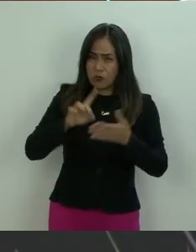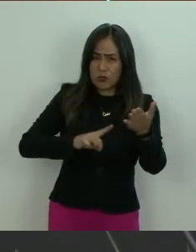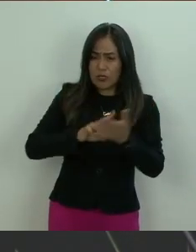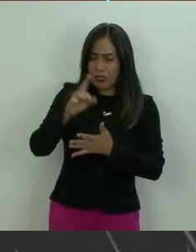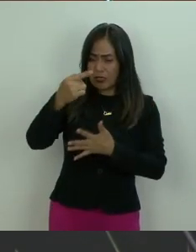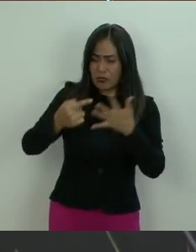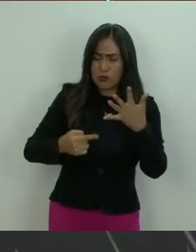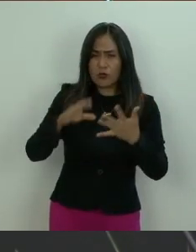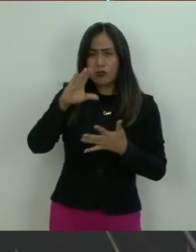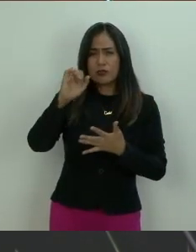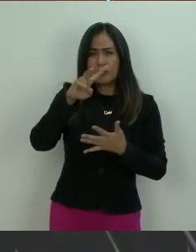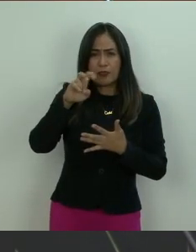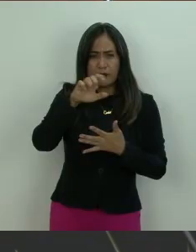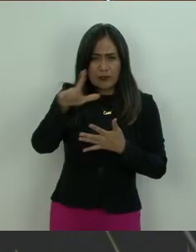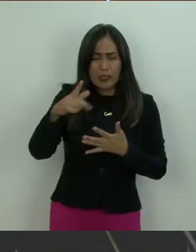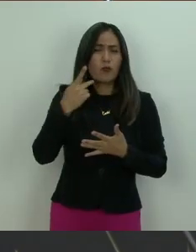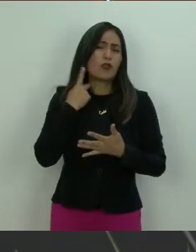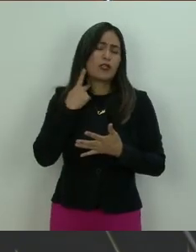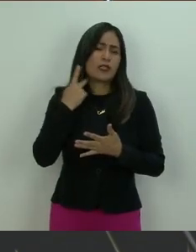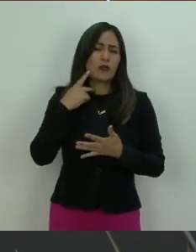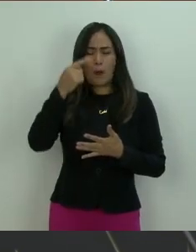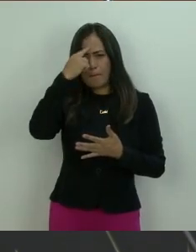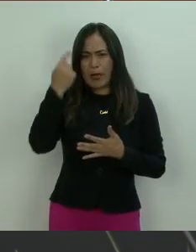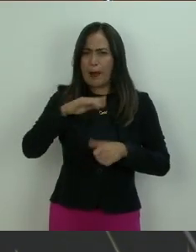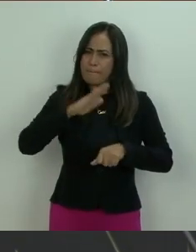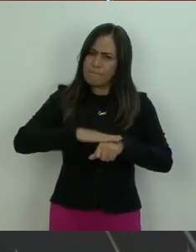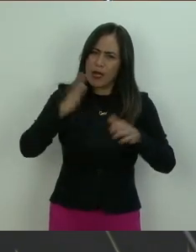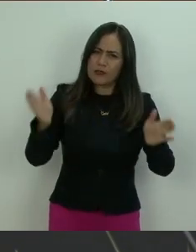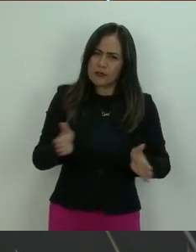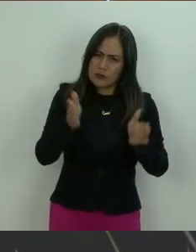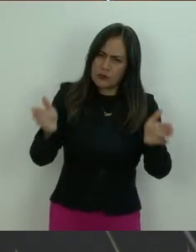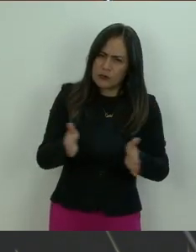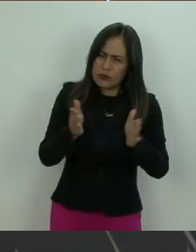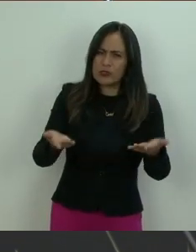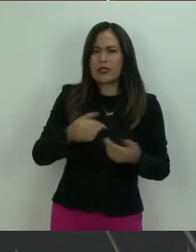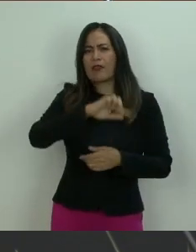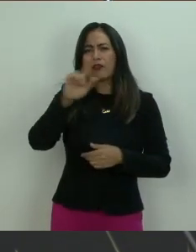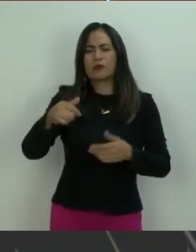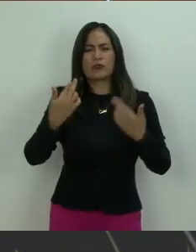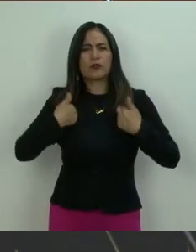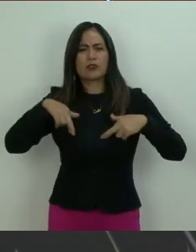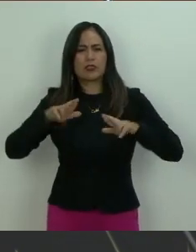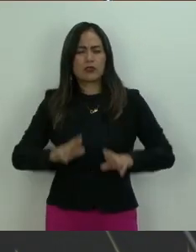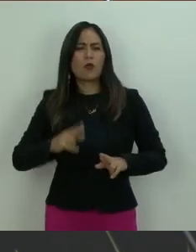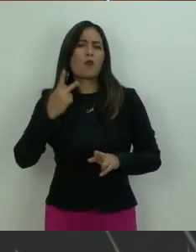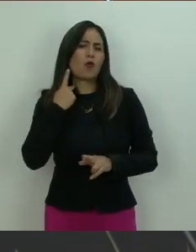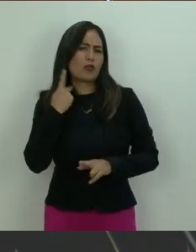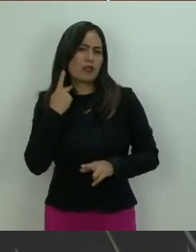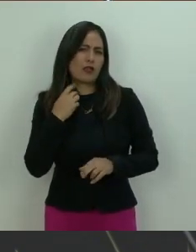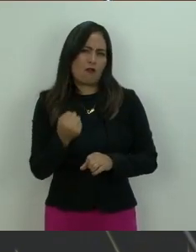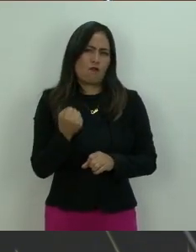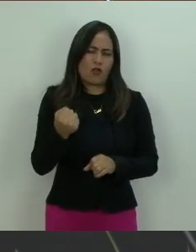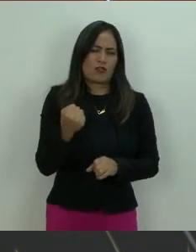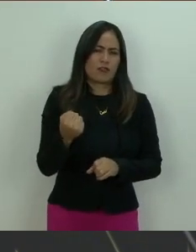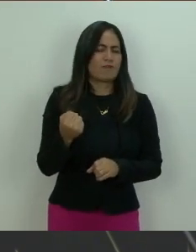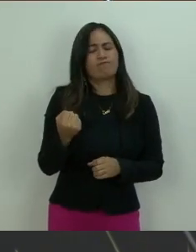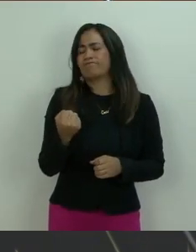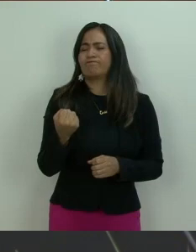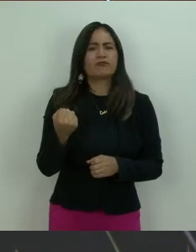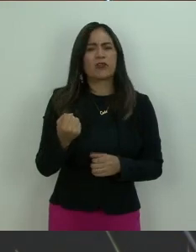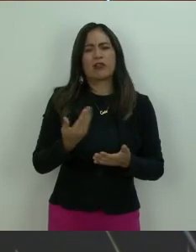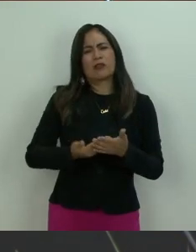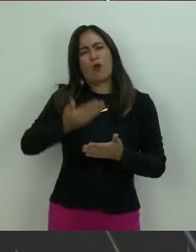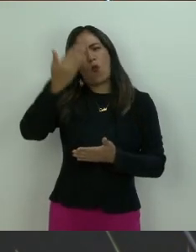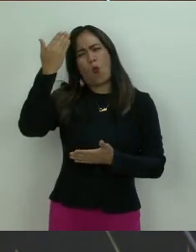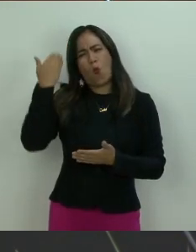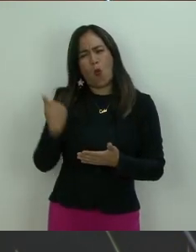civiles y políticos que fomenten su participación y garanticen la representación política, sino que, desde su origen, han estado